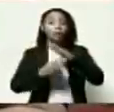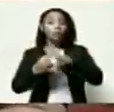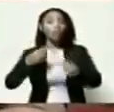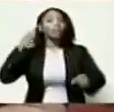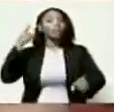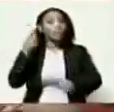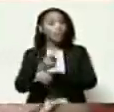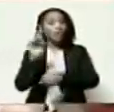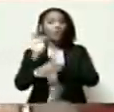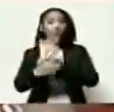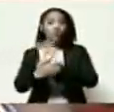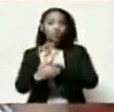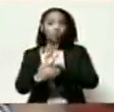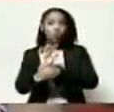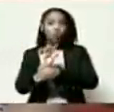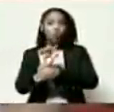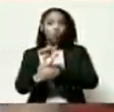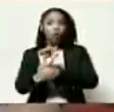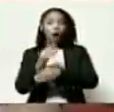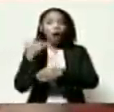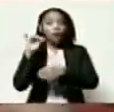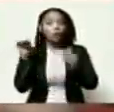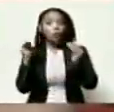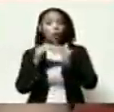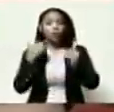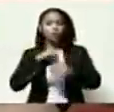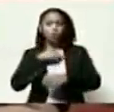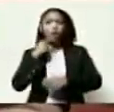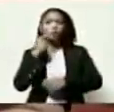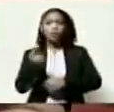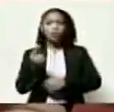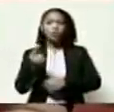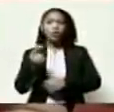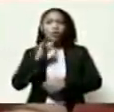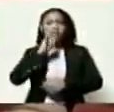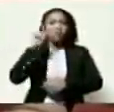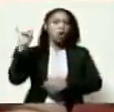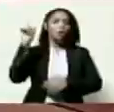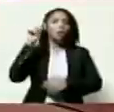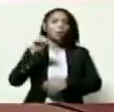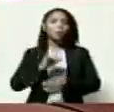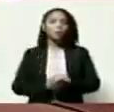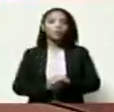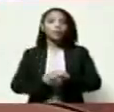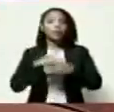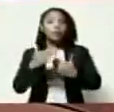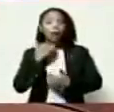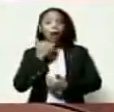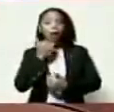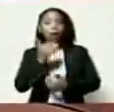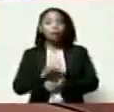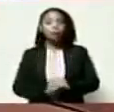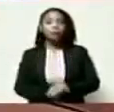funcionar. Es común, nosotros lo hemos dicho y lo hemos denunciado también, que alguien